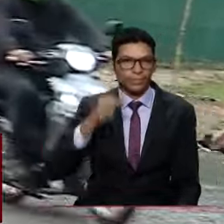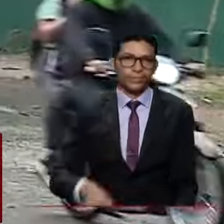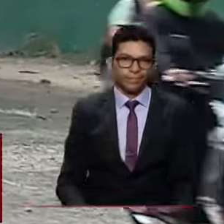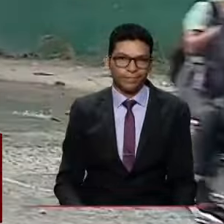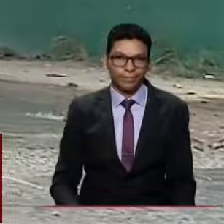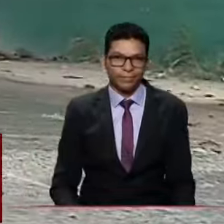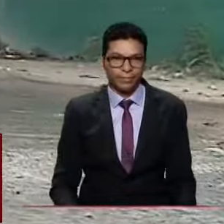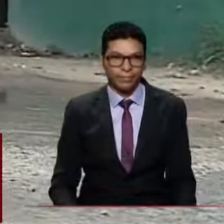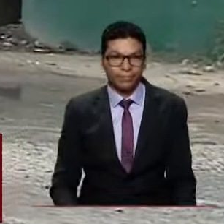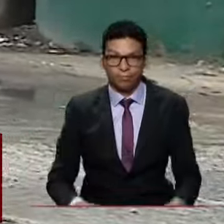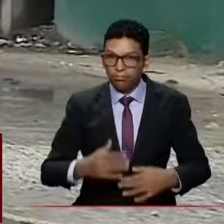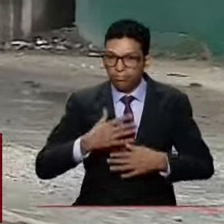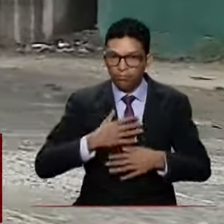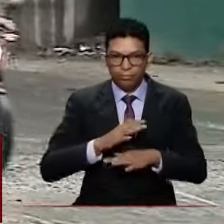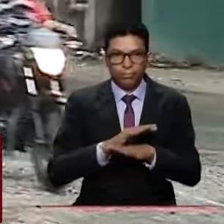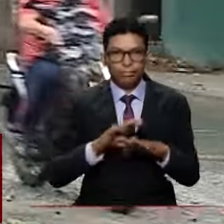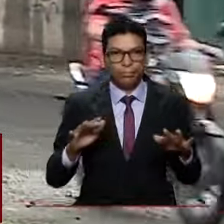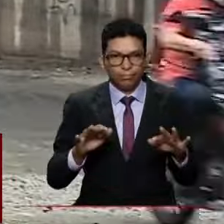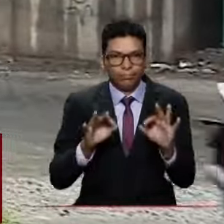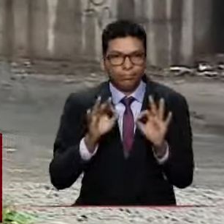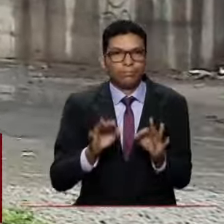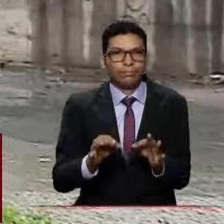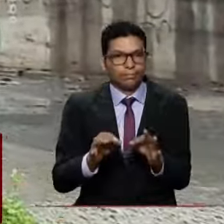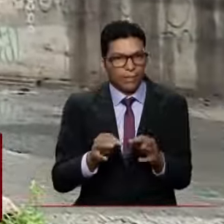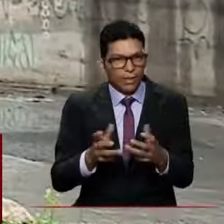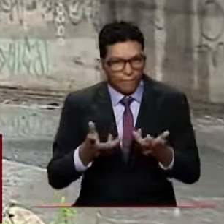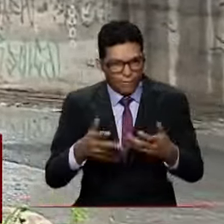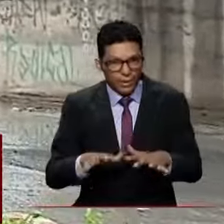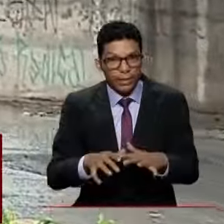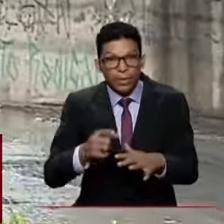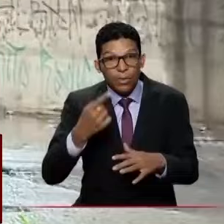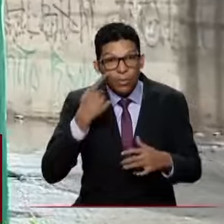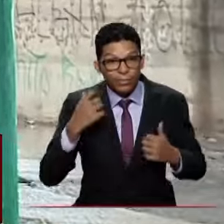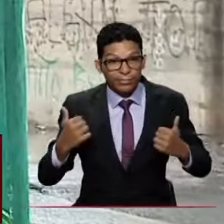despido. Antes les hago una recomendación,